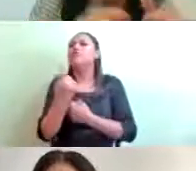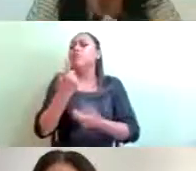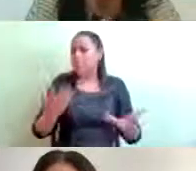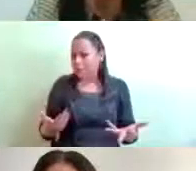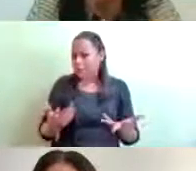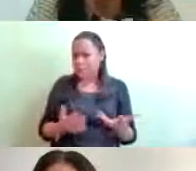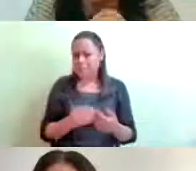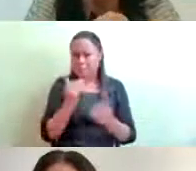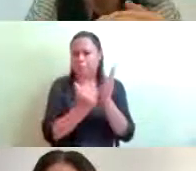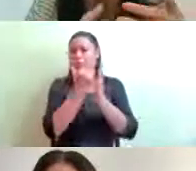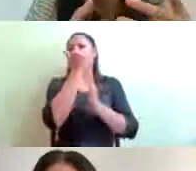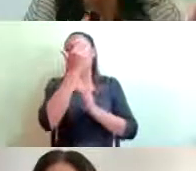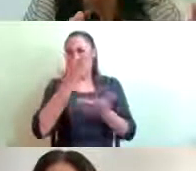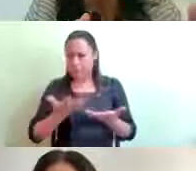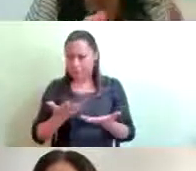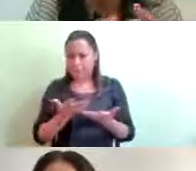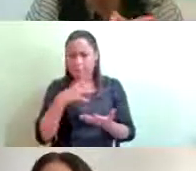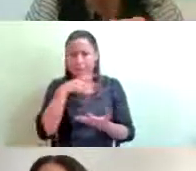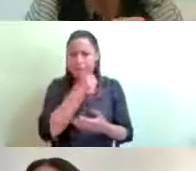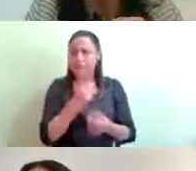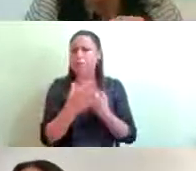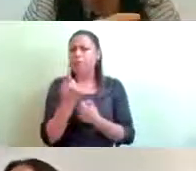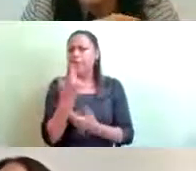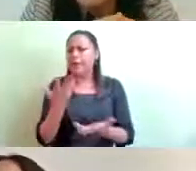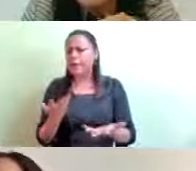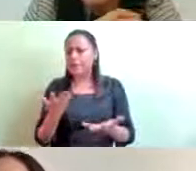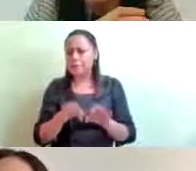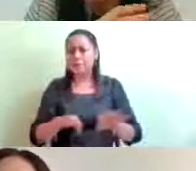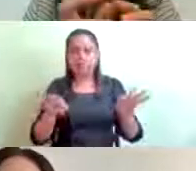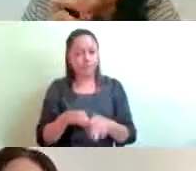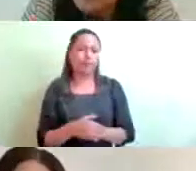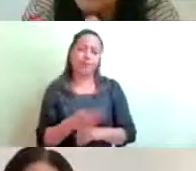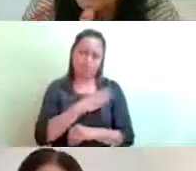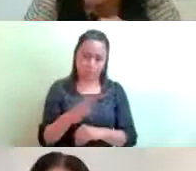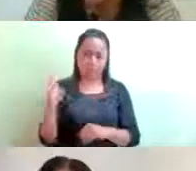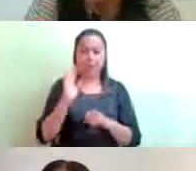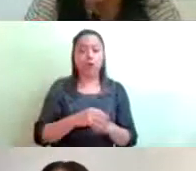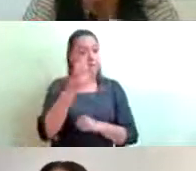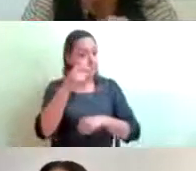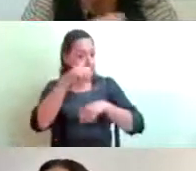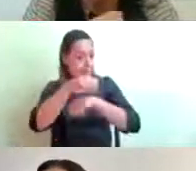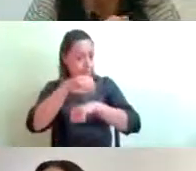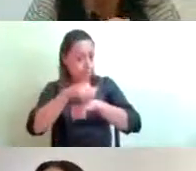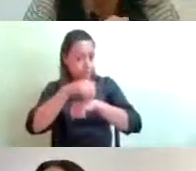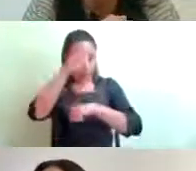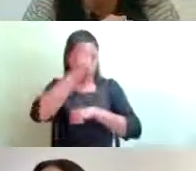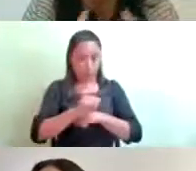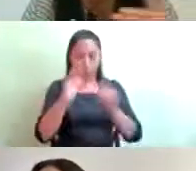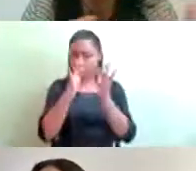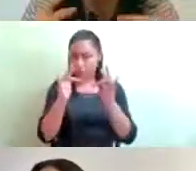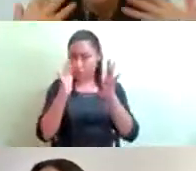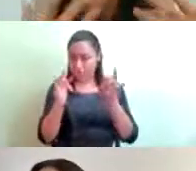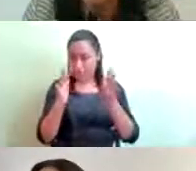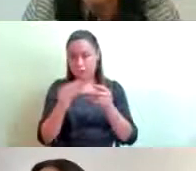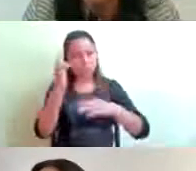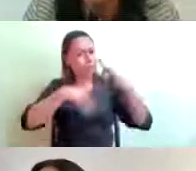de incremento de temperatura? Y básicamente la importancia que tiene este número en el Acuerdo de París y en todos